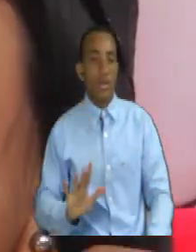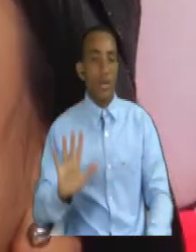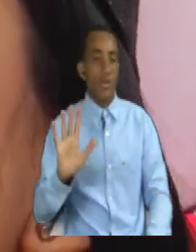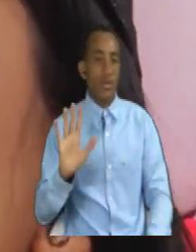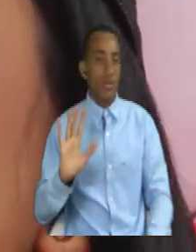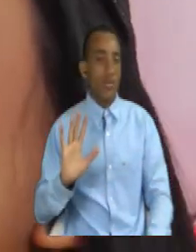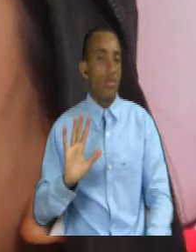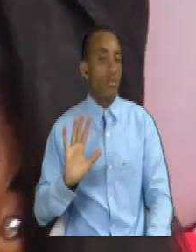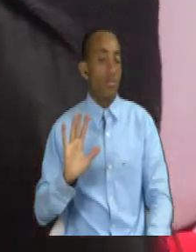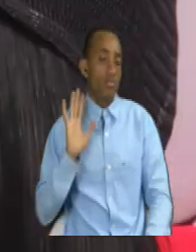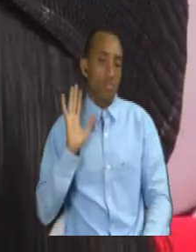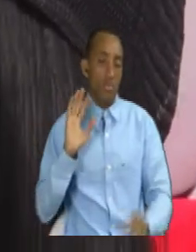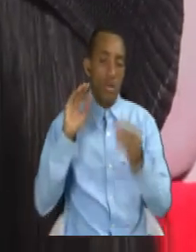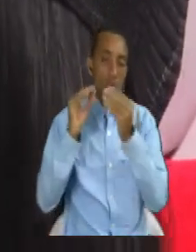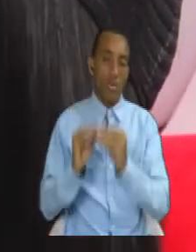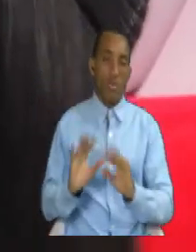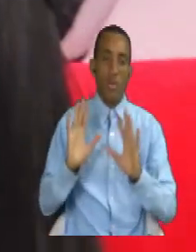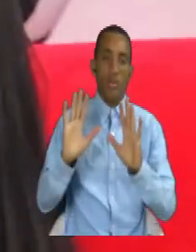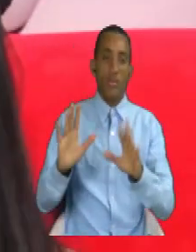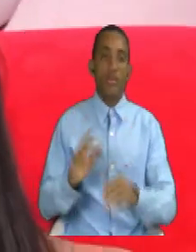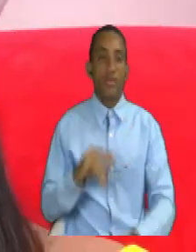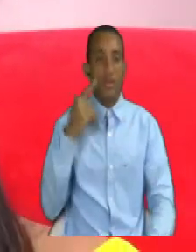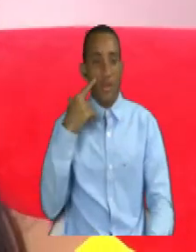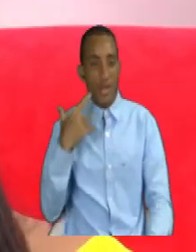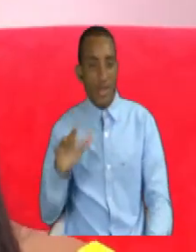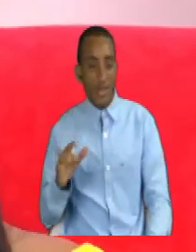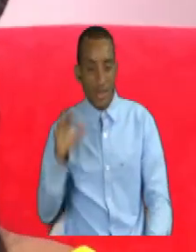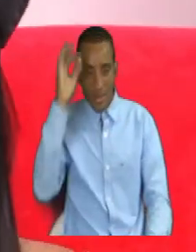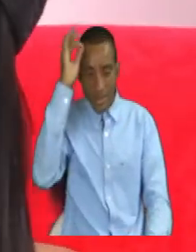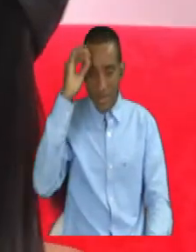vallenato, mira que ahora como se ve, parece reggaetonera.